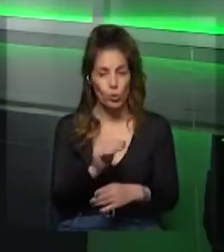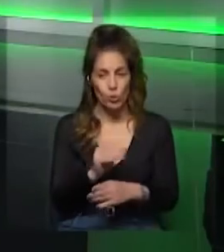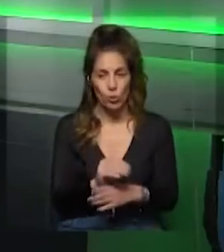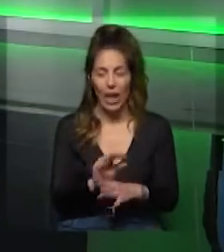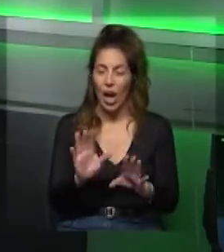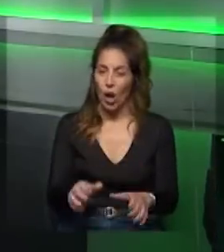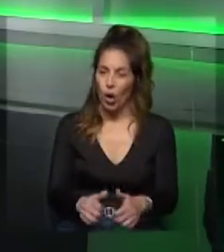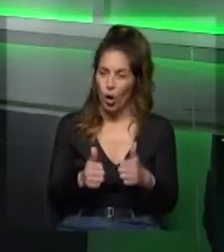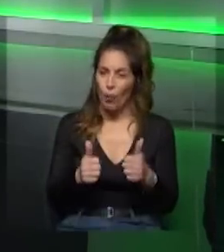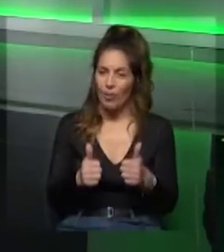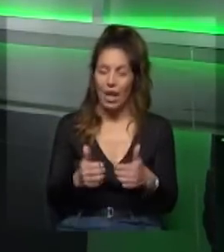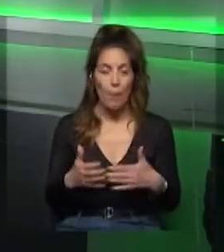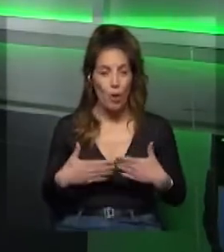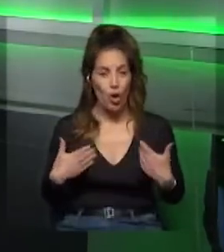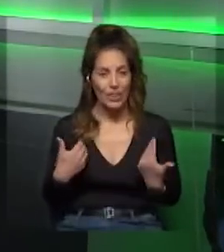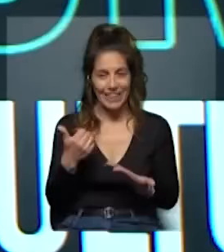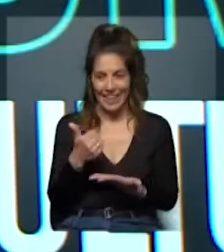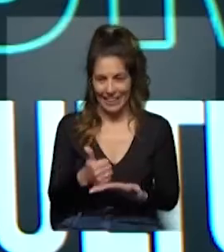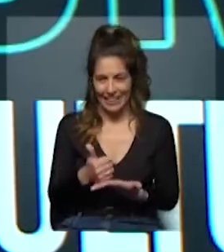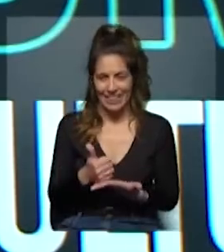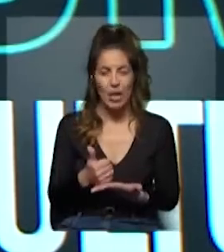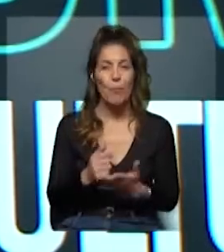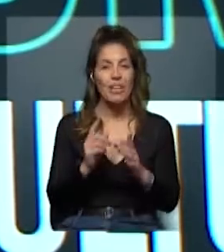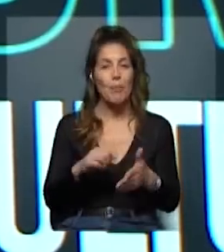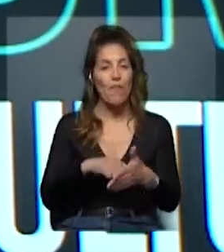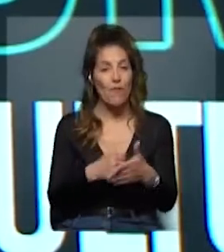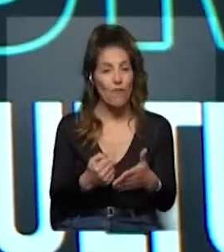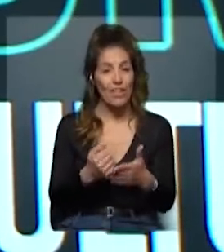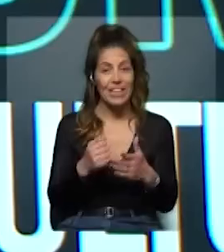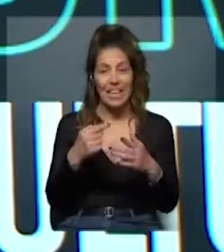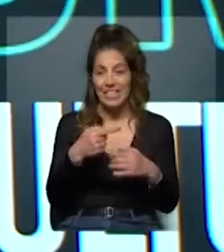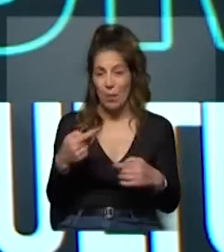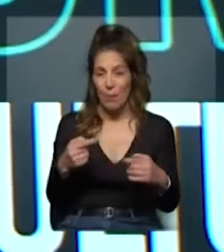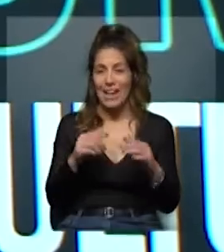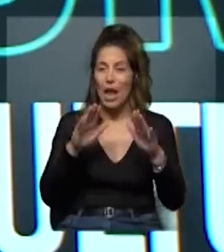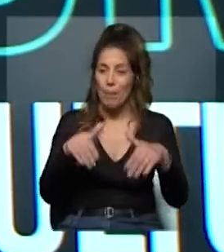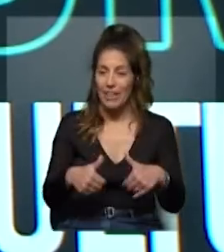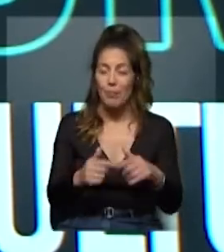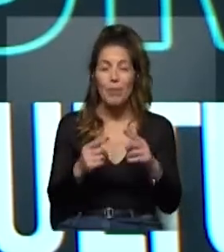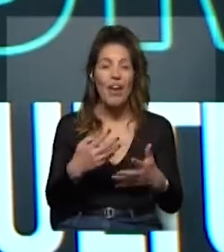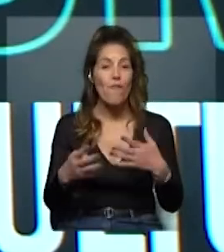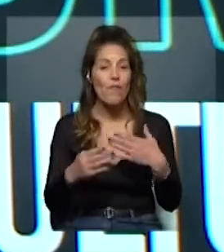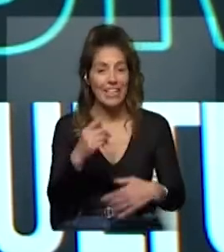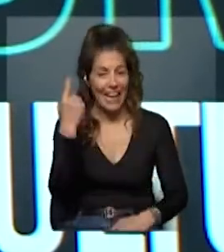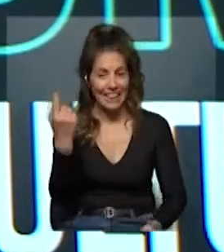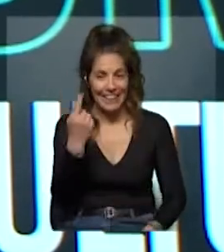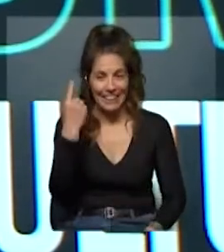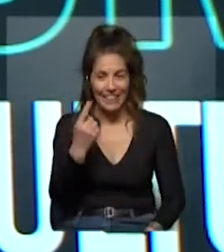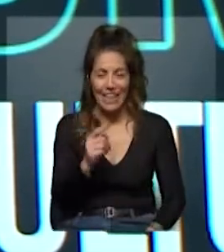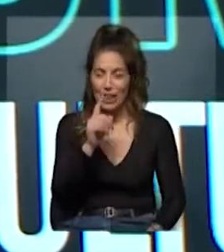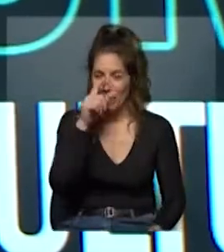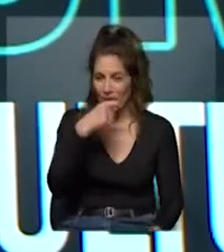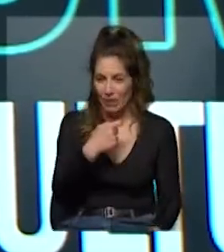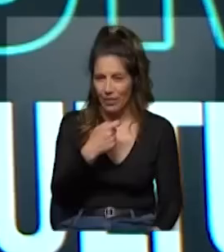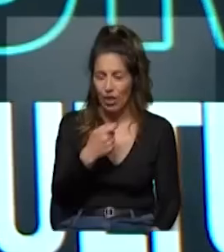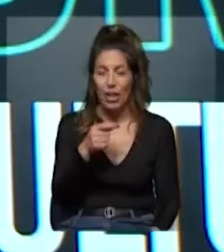bien muy bien muy contenta de tenerte acá Porque además del fin de semana del patrimonio empezó la Feria Internacional del Libro de Montevideo y no nos hemos visto es verdad Y